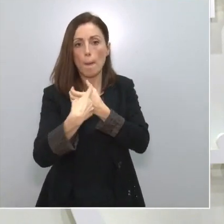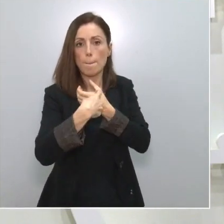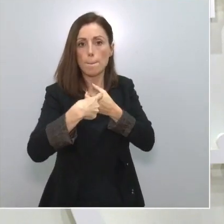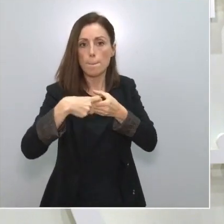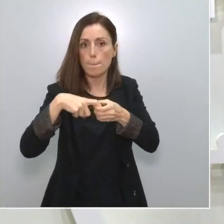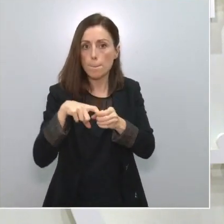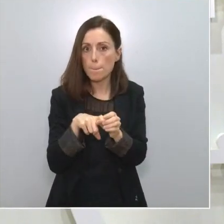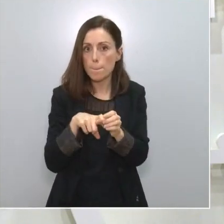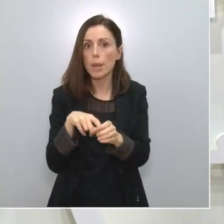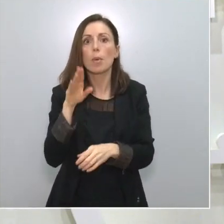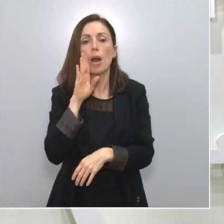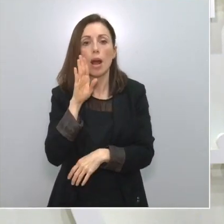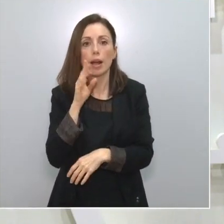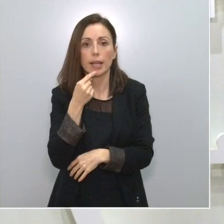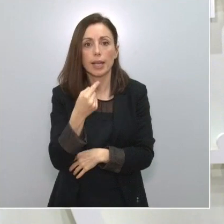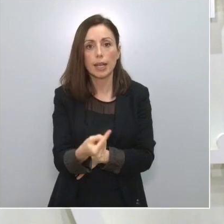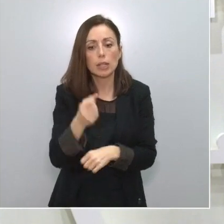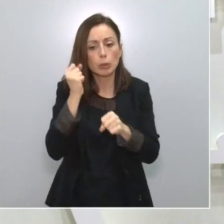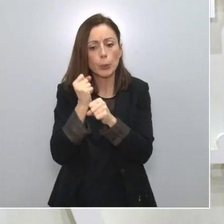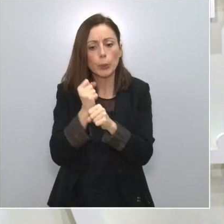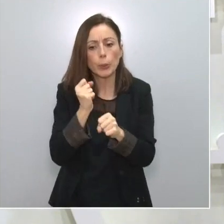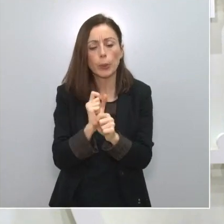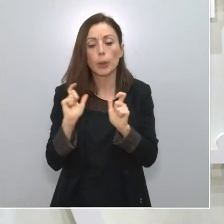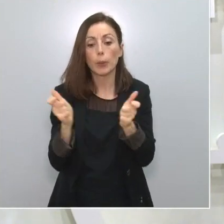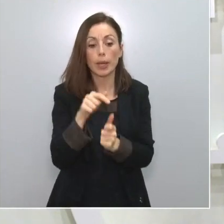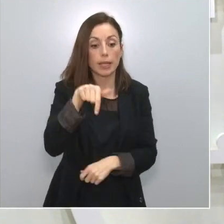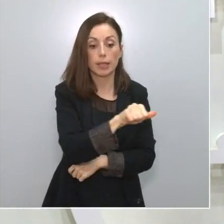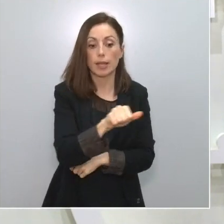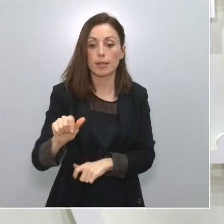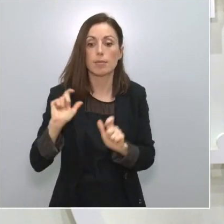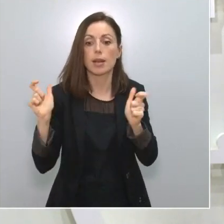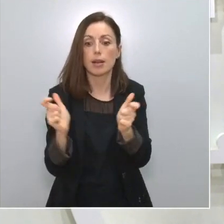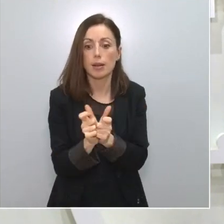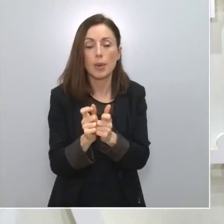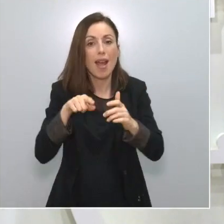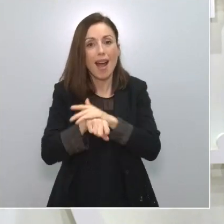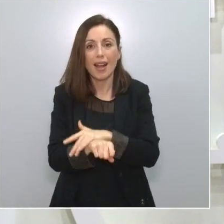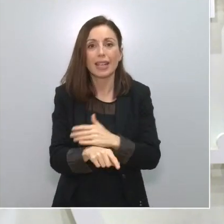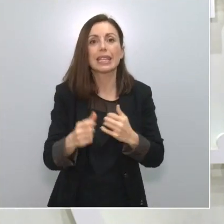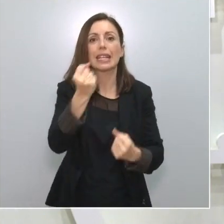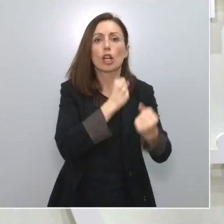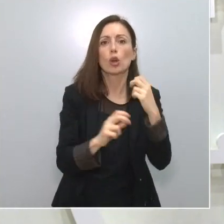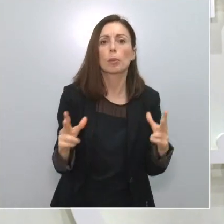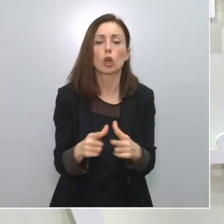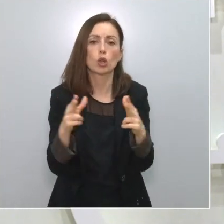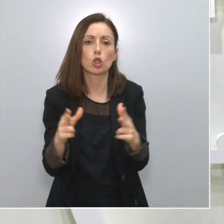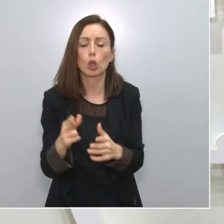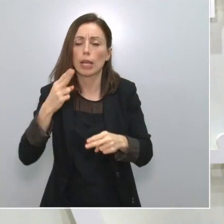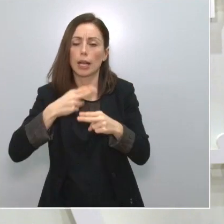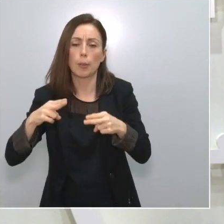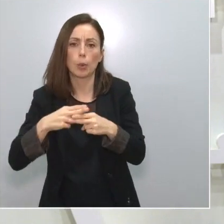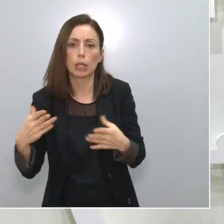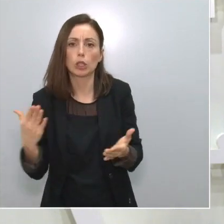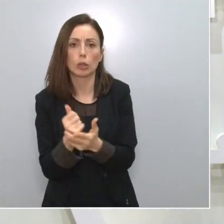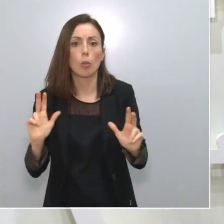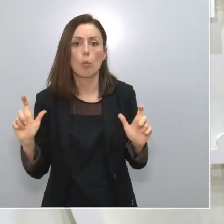he detallado anteriormente, que están trabajando, que se van a reunir ya esta semana con todos los agentes económicos, sociales, políticos